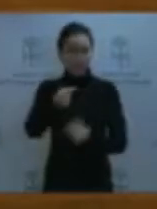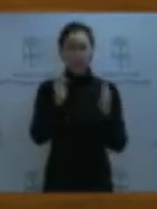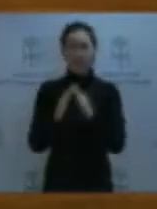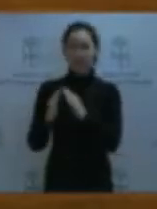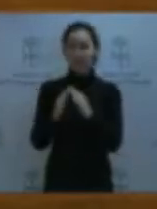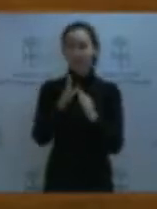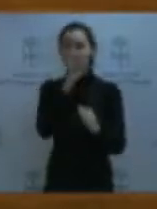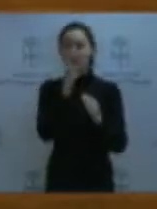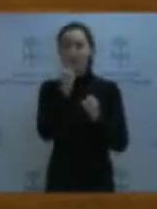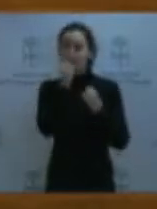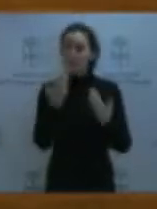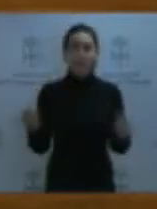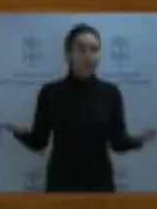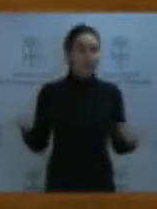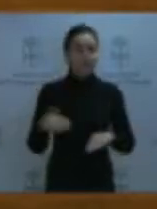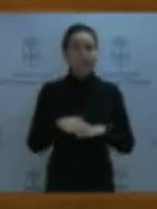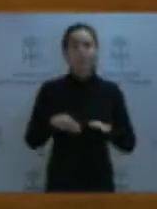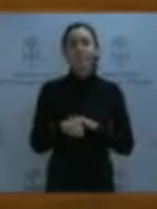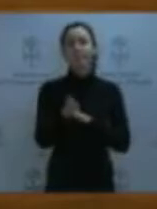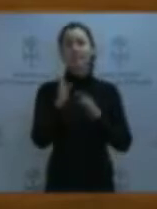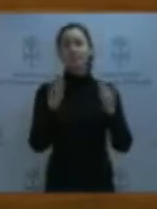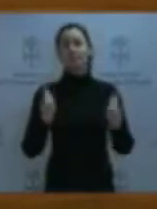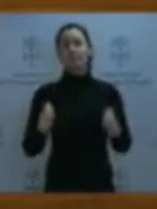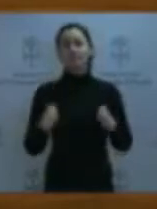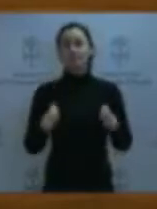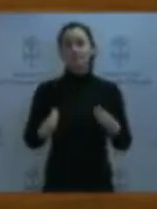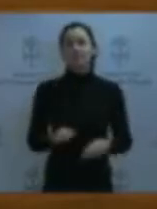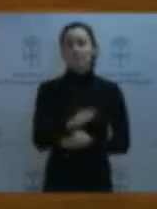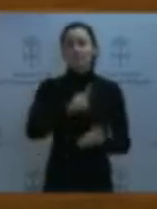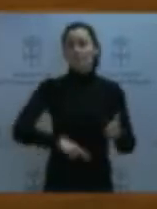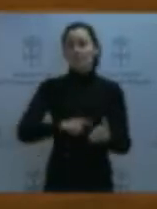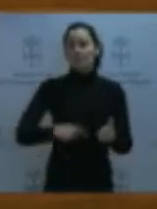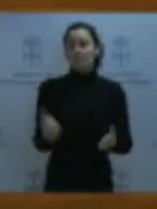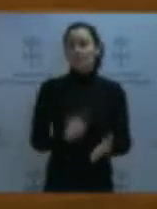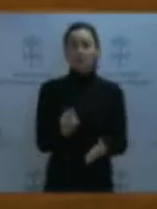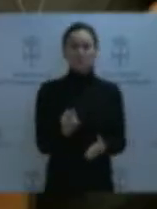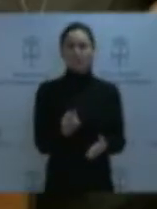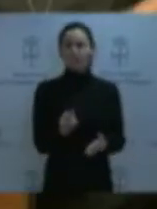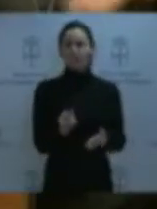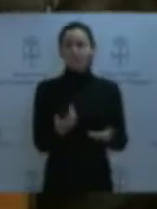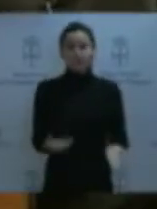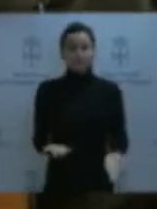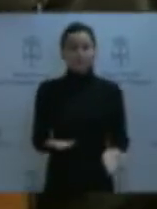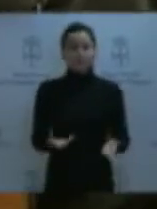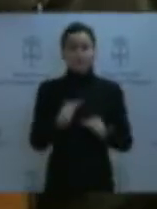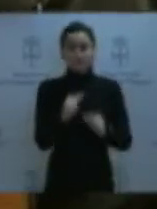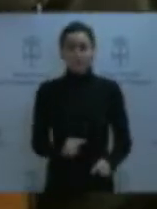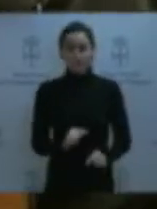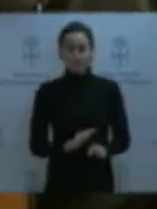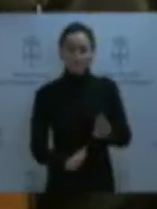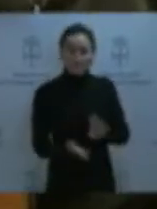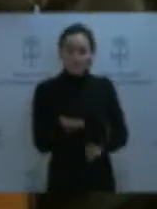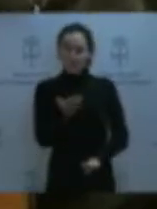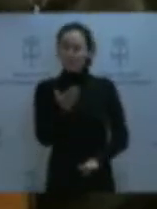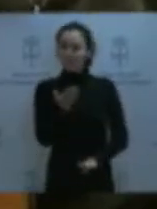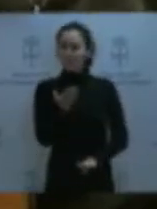se van a tapiar. Nos proponen subvencionar el alquiler. Nosotros no planteamos el aumento de las partidas del alquiler,